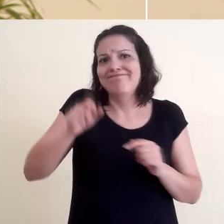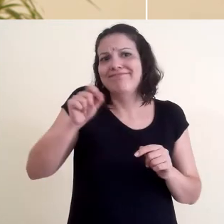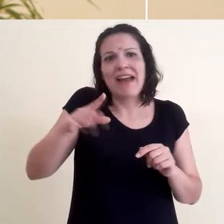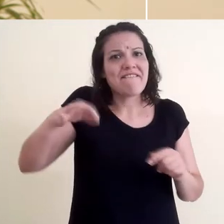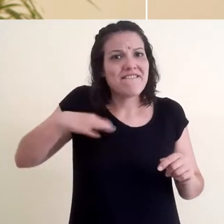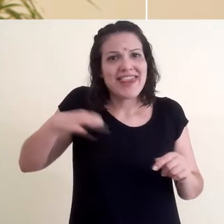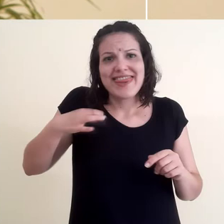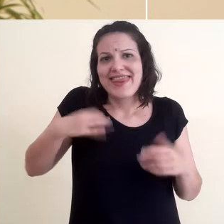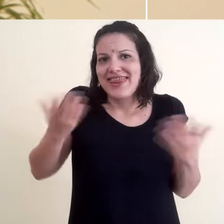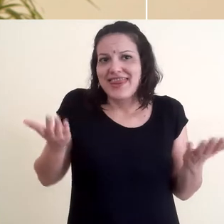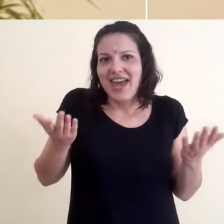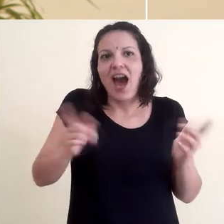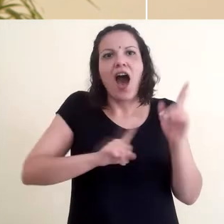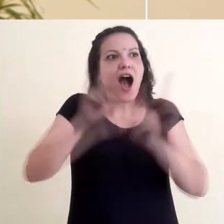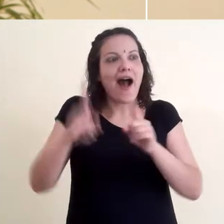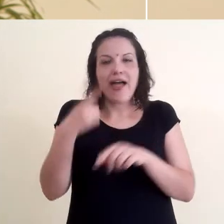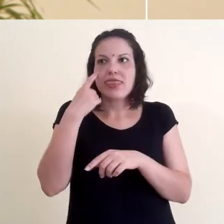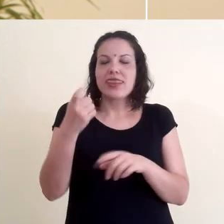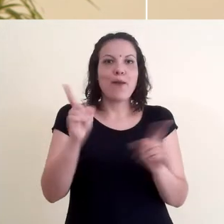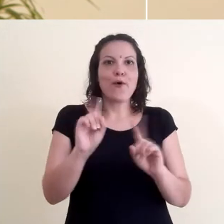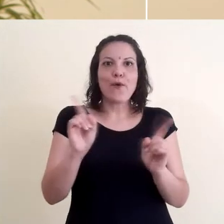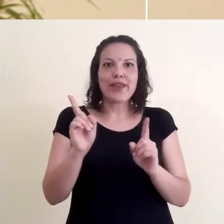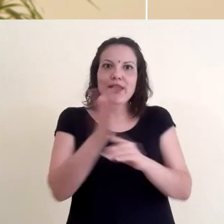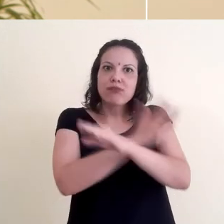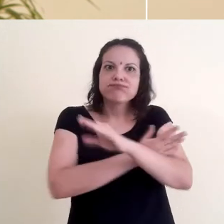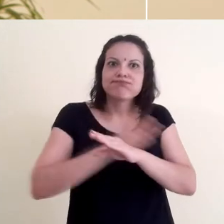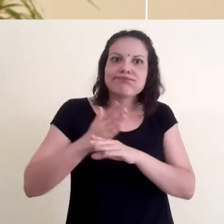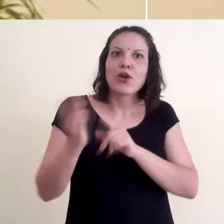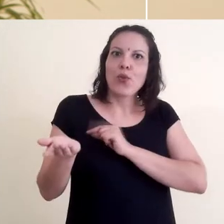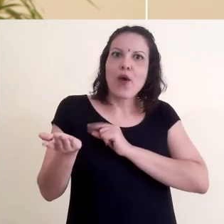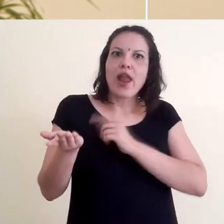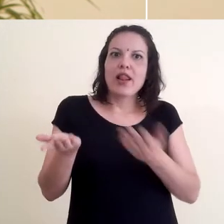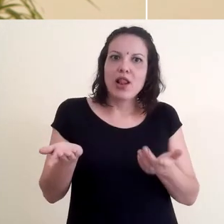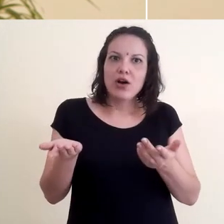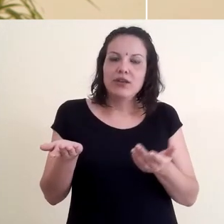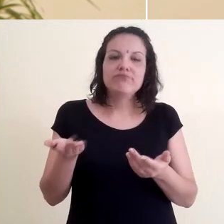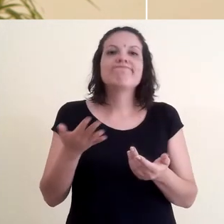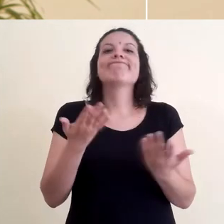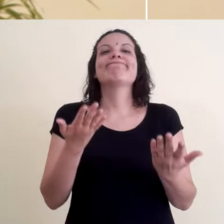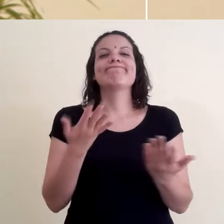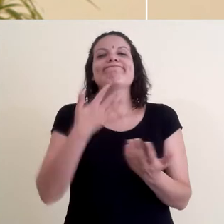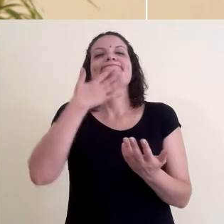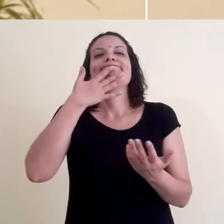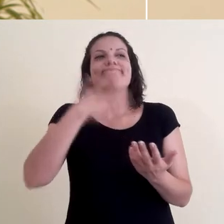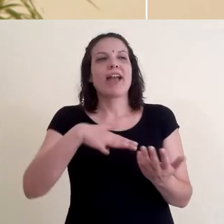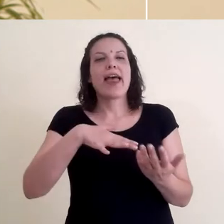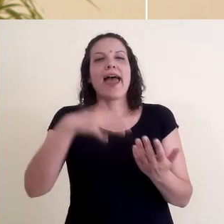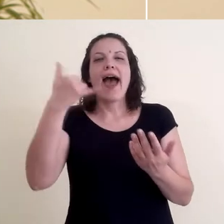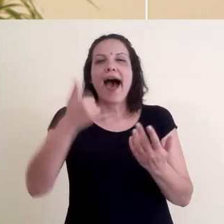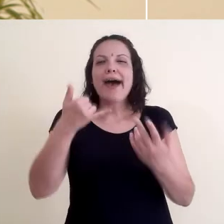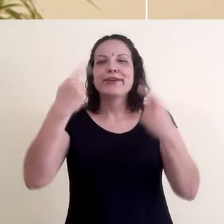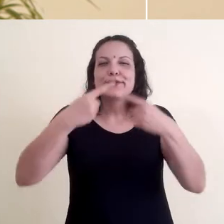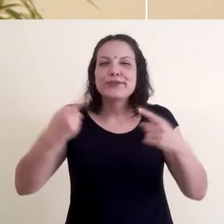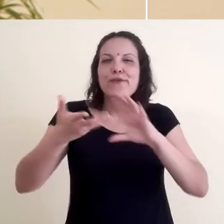los atravesamos sin darnos cuenta sobre todo estos, y entonces entender que tenemos herramientas para eso, algunos